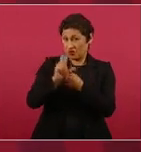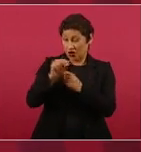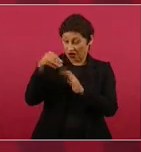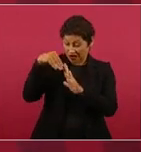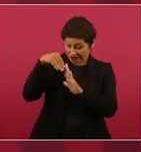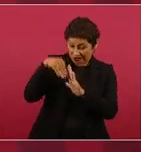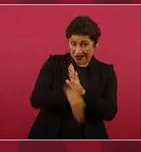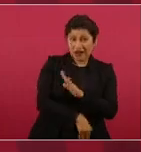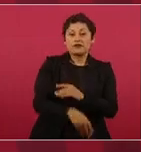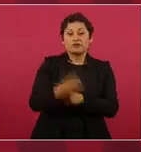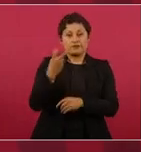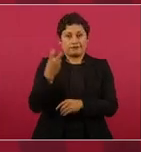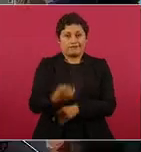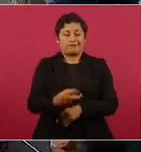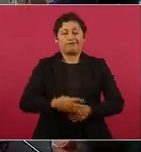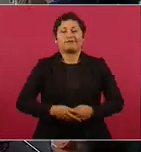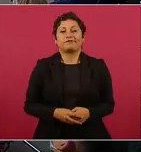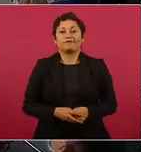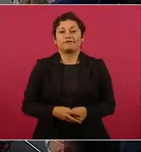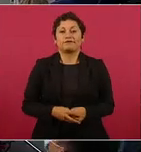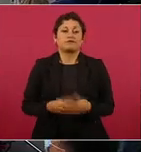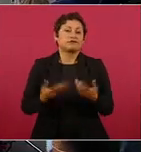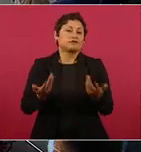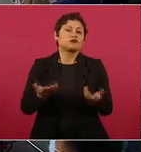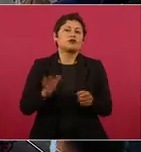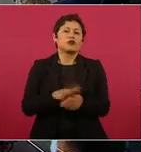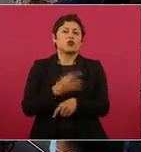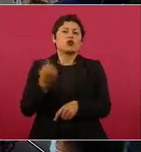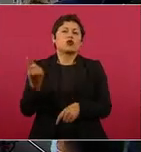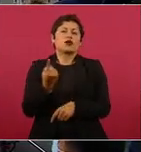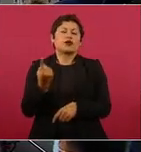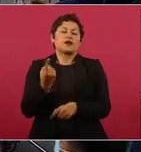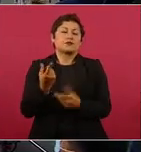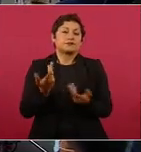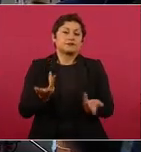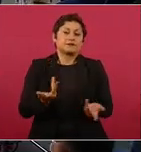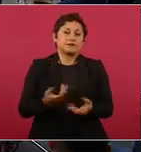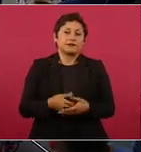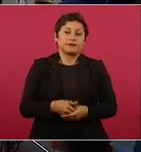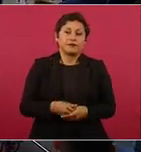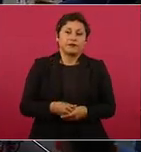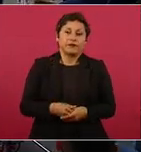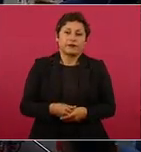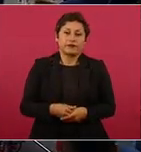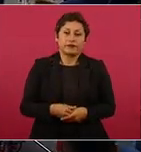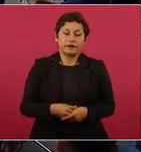solo tenía que ver con un